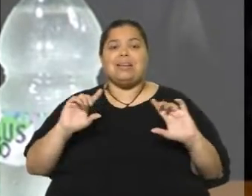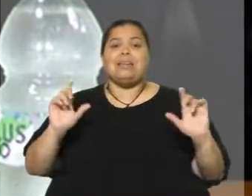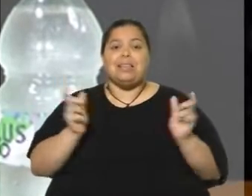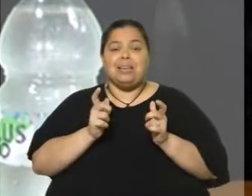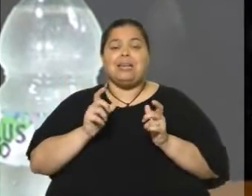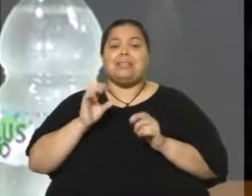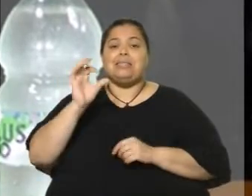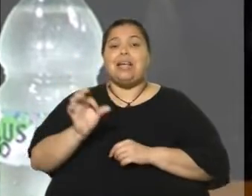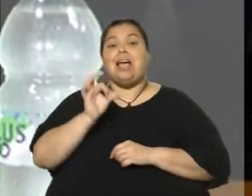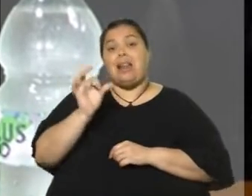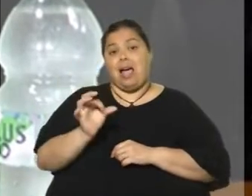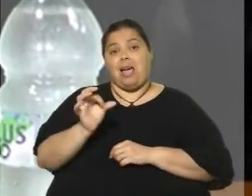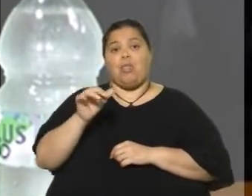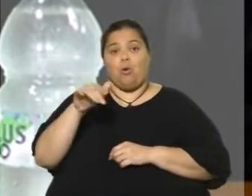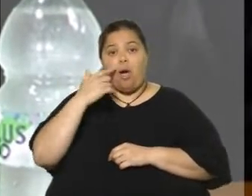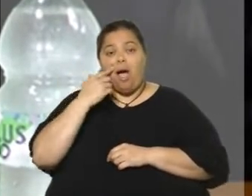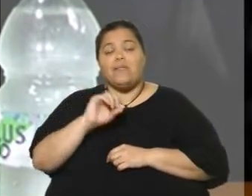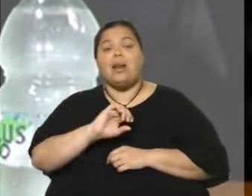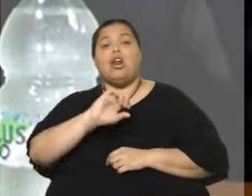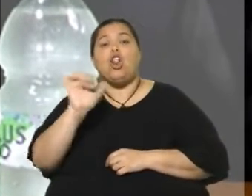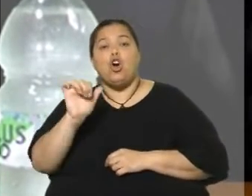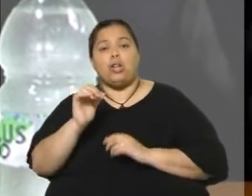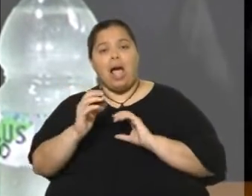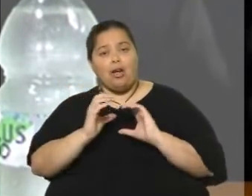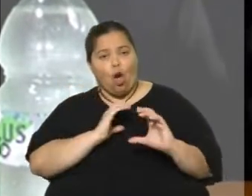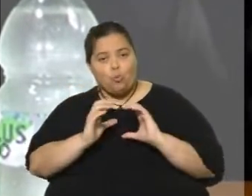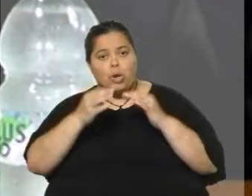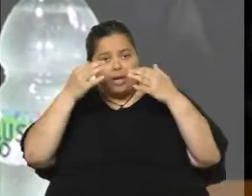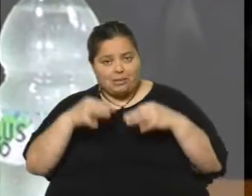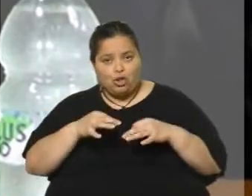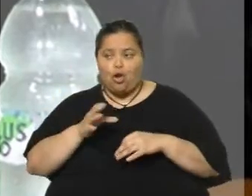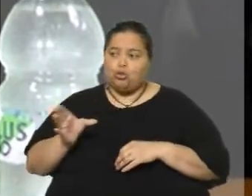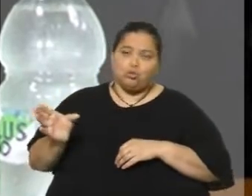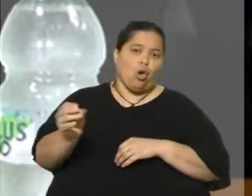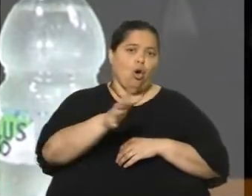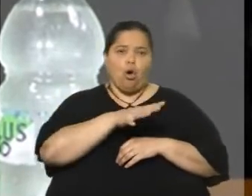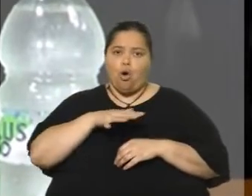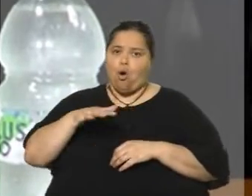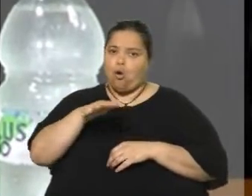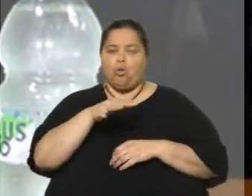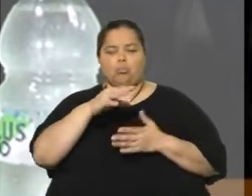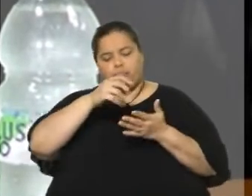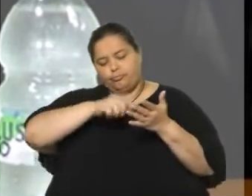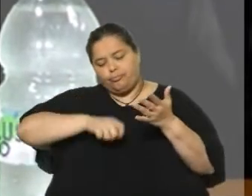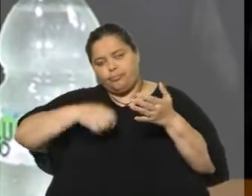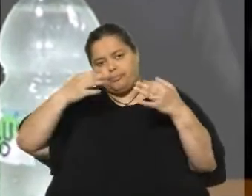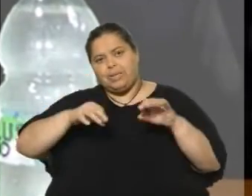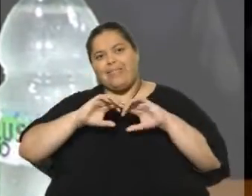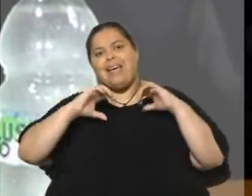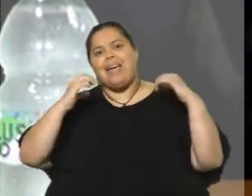lograr una comunicación unánime del Senado de la República. Entendemos que a